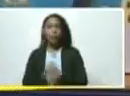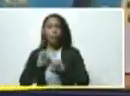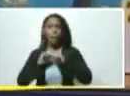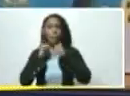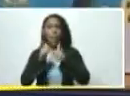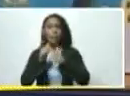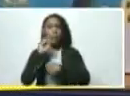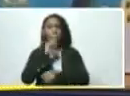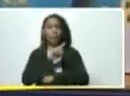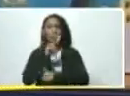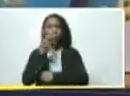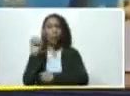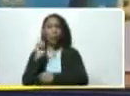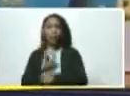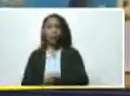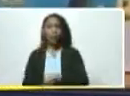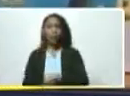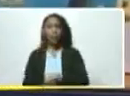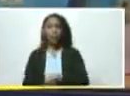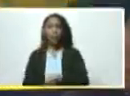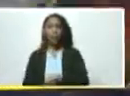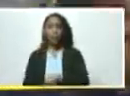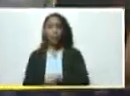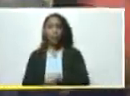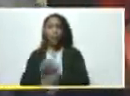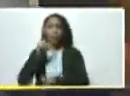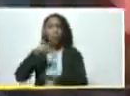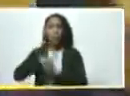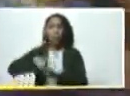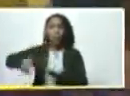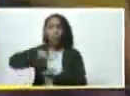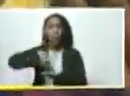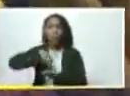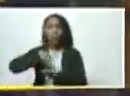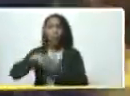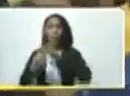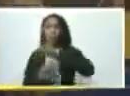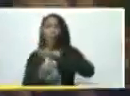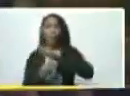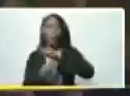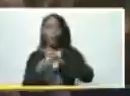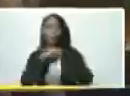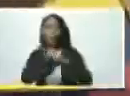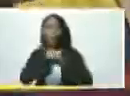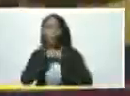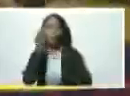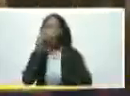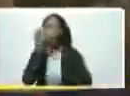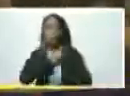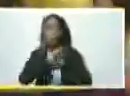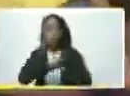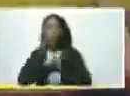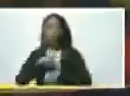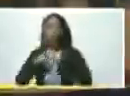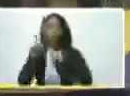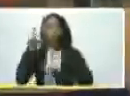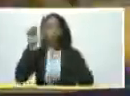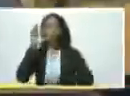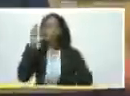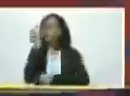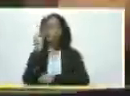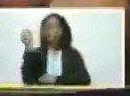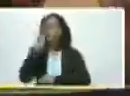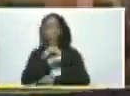arrancan 120 en punto y círculo de las bases de Misiones Socialistas. Otro logro más de la Revolución